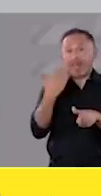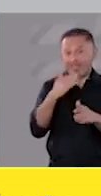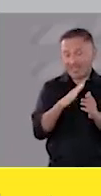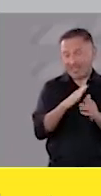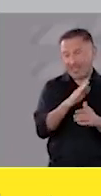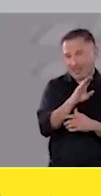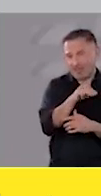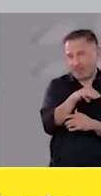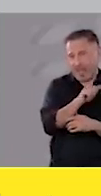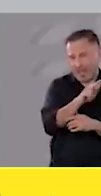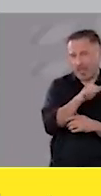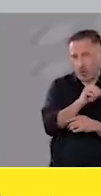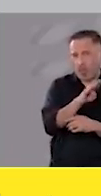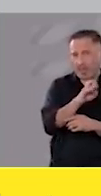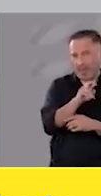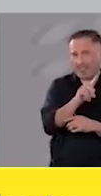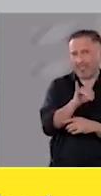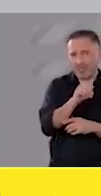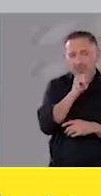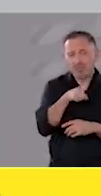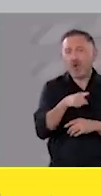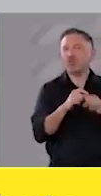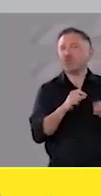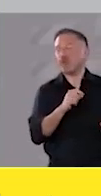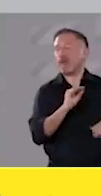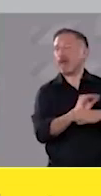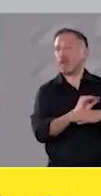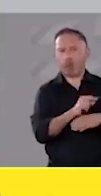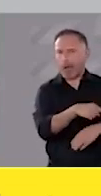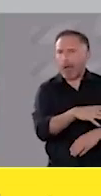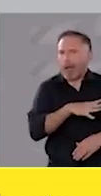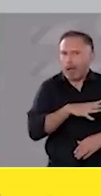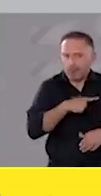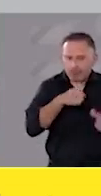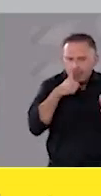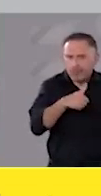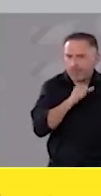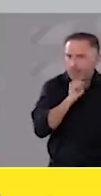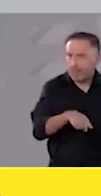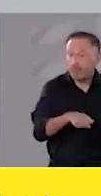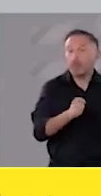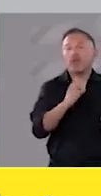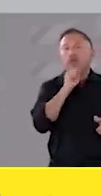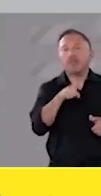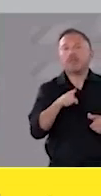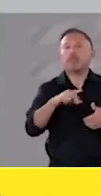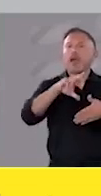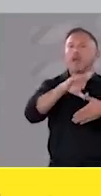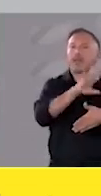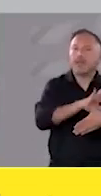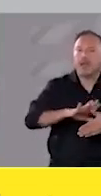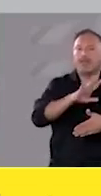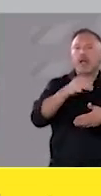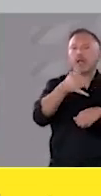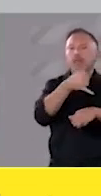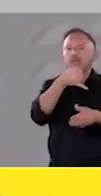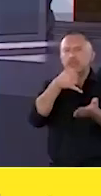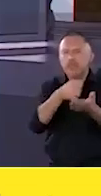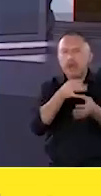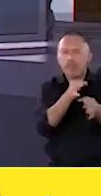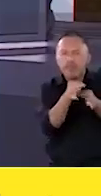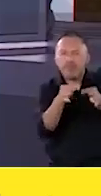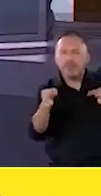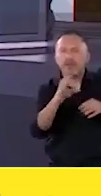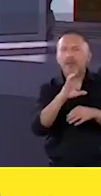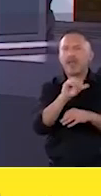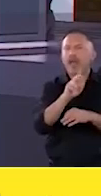confrontación y las críticas entre los aspirantes. A diferencia del anterior, del segundo, este tercer debate presidencial duró media hora